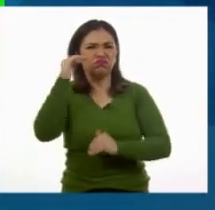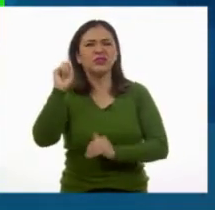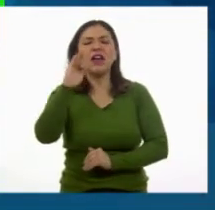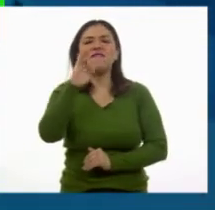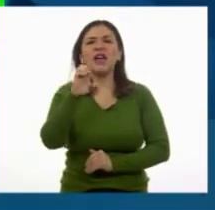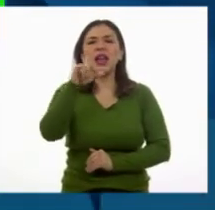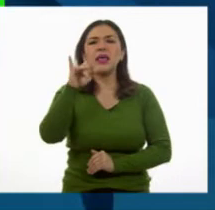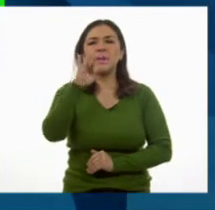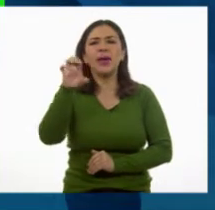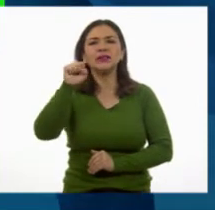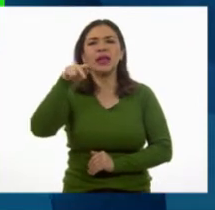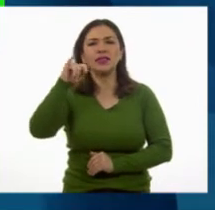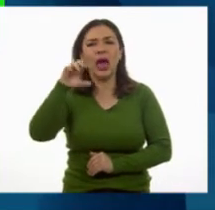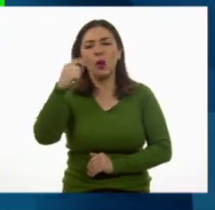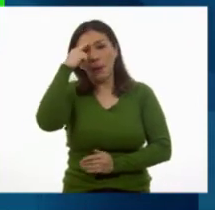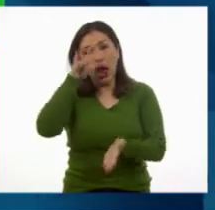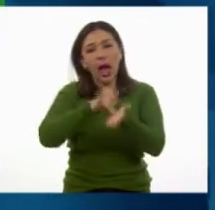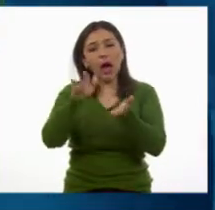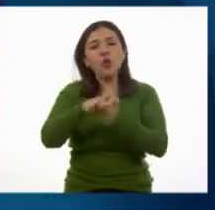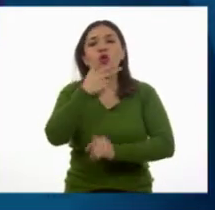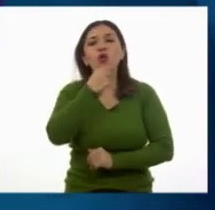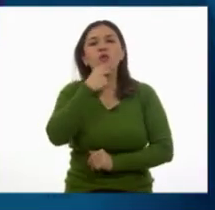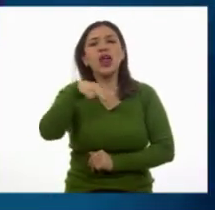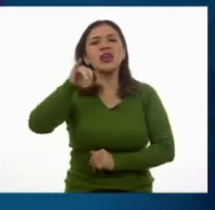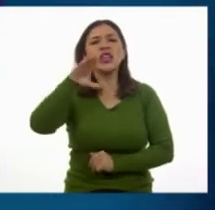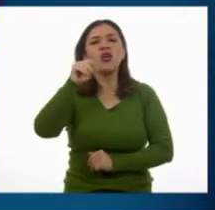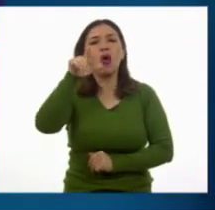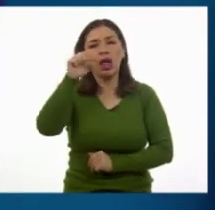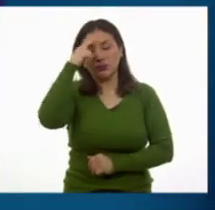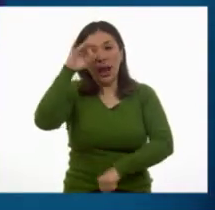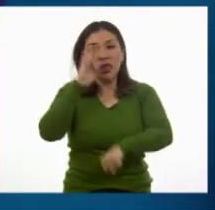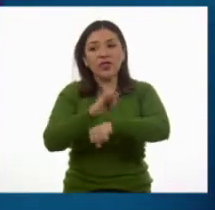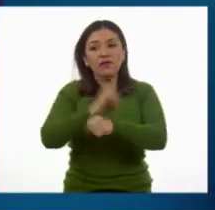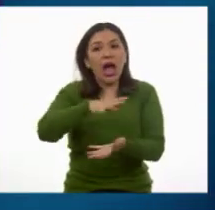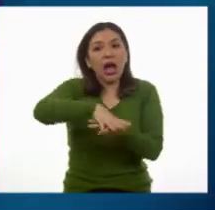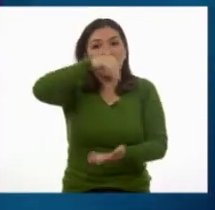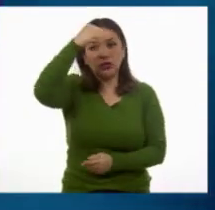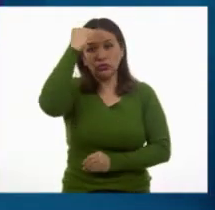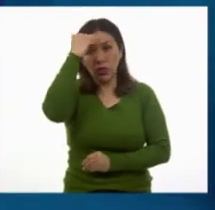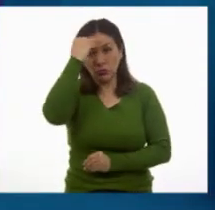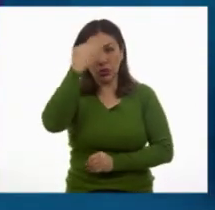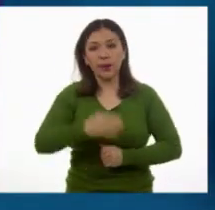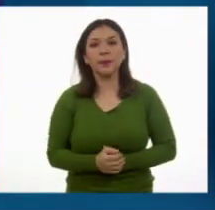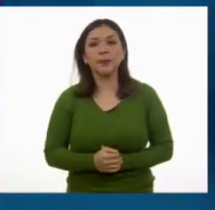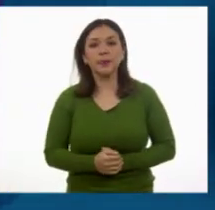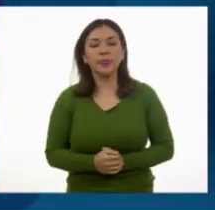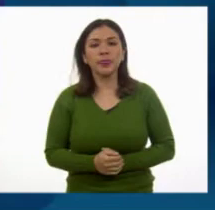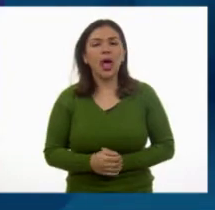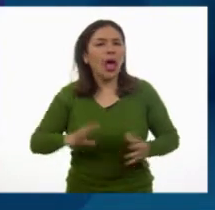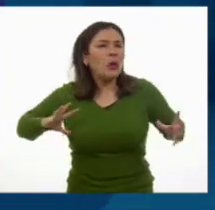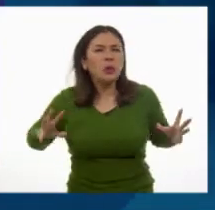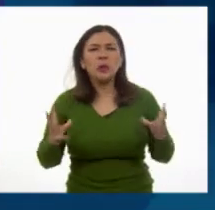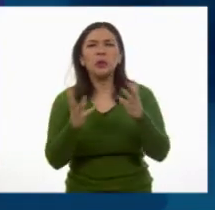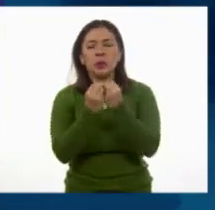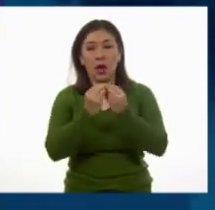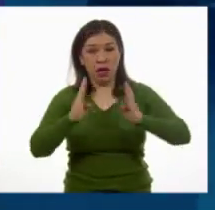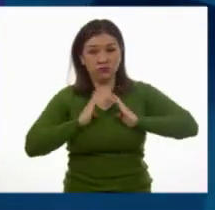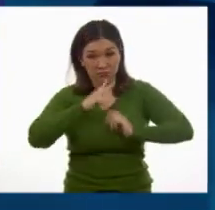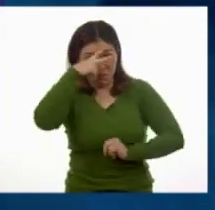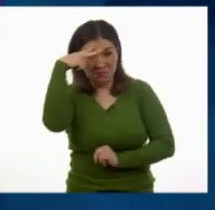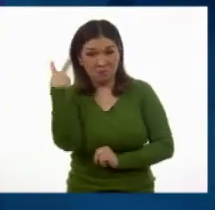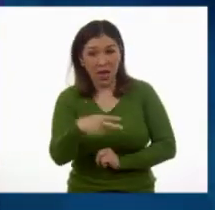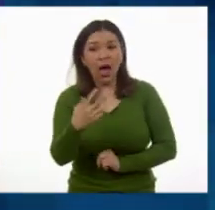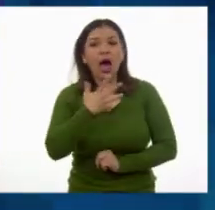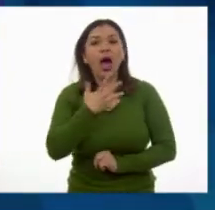Xicoténcatl, apoya al general Nicolás Bravo en la defensa del castillo de Chapultepec. En total, el ejército